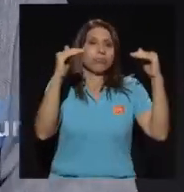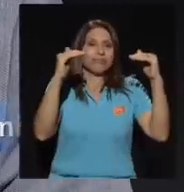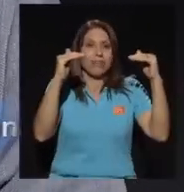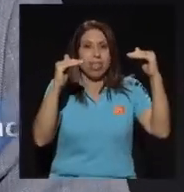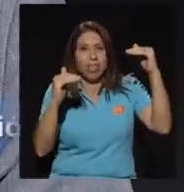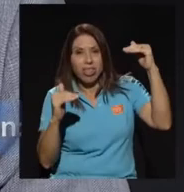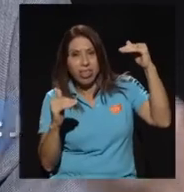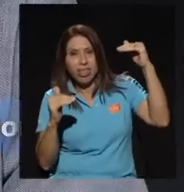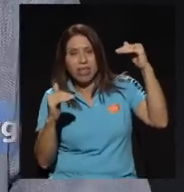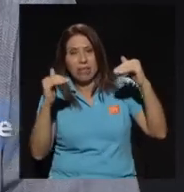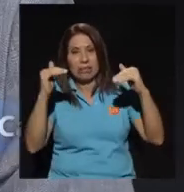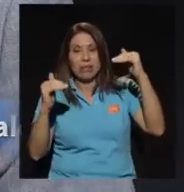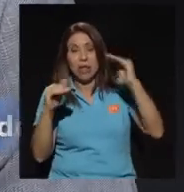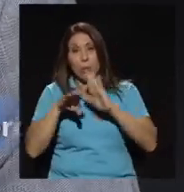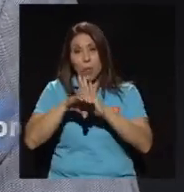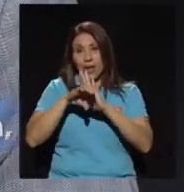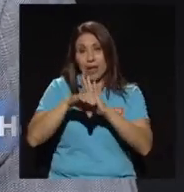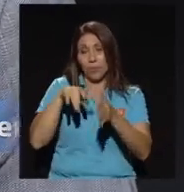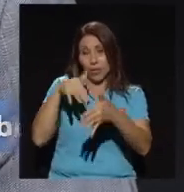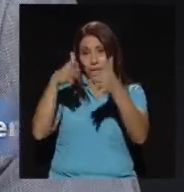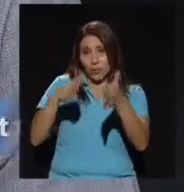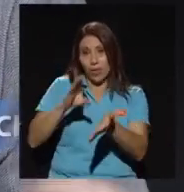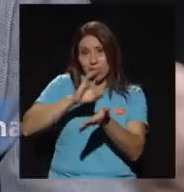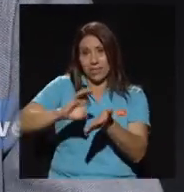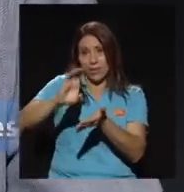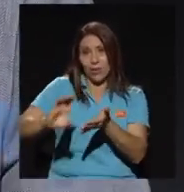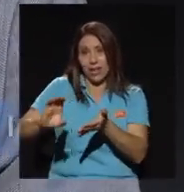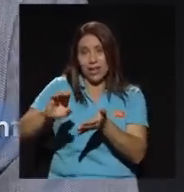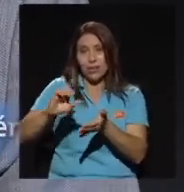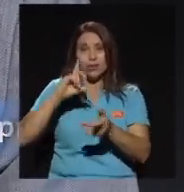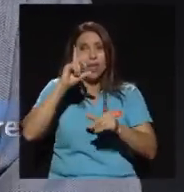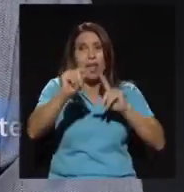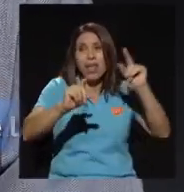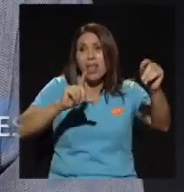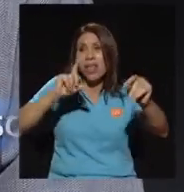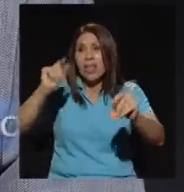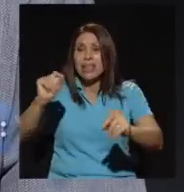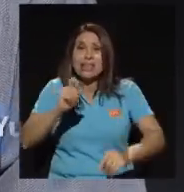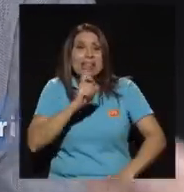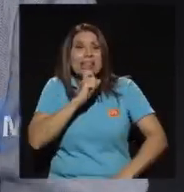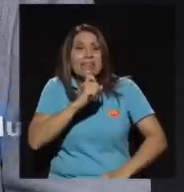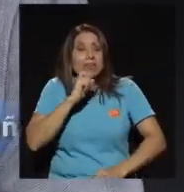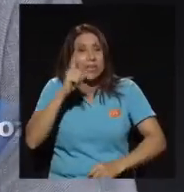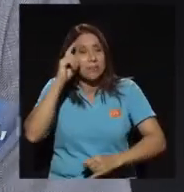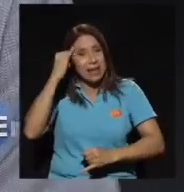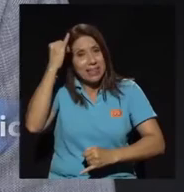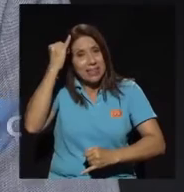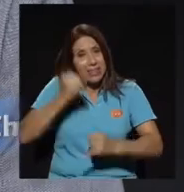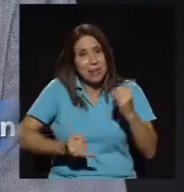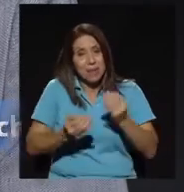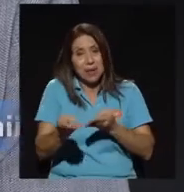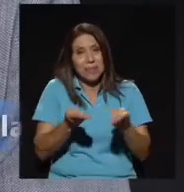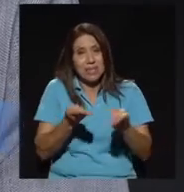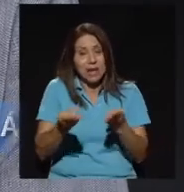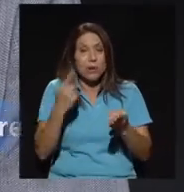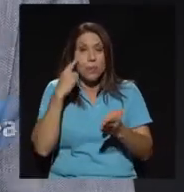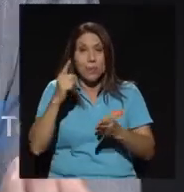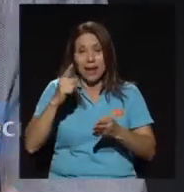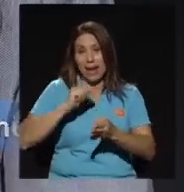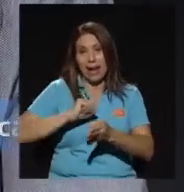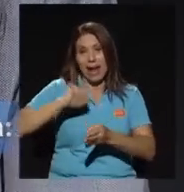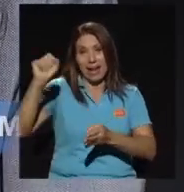grandes dificultades que tienen los chicos en las regiones alejadas para concluir exitosamente el bachillerato y ganar los exámenes de admisión en el